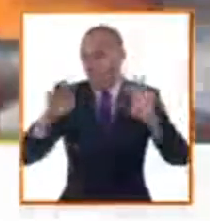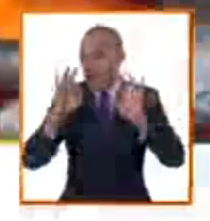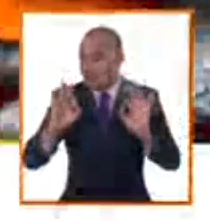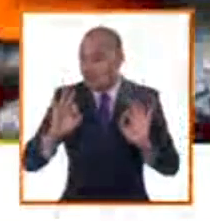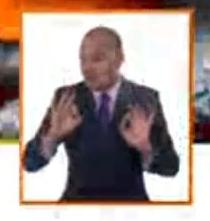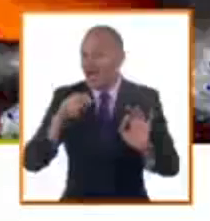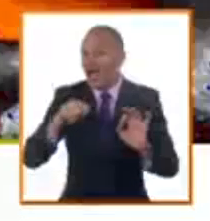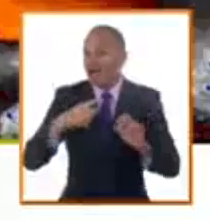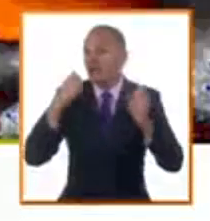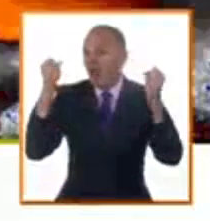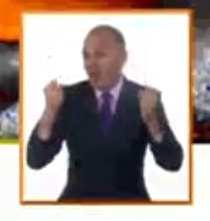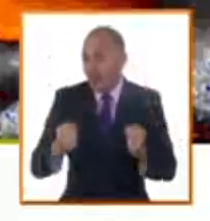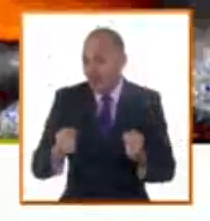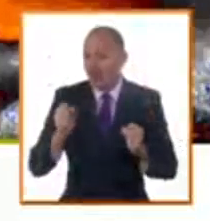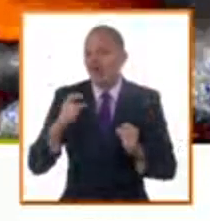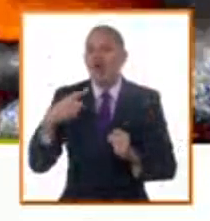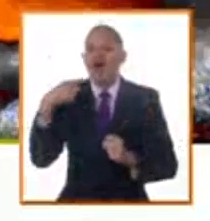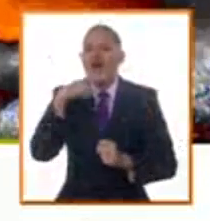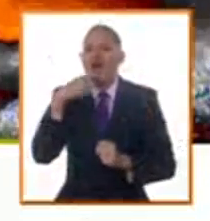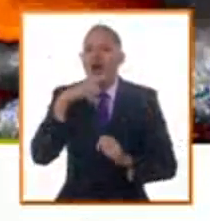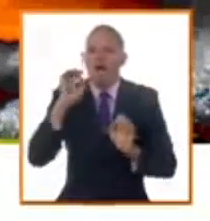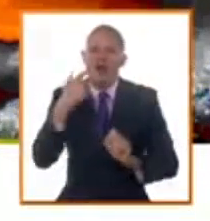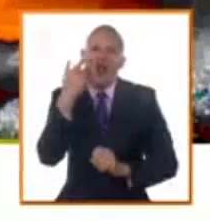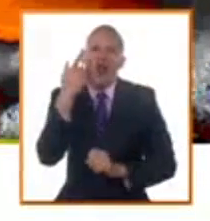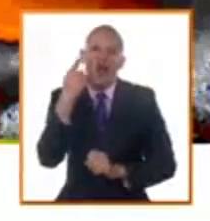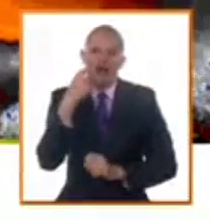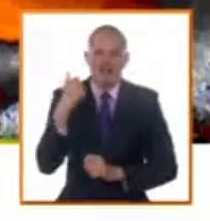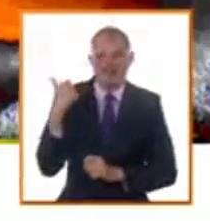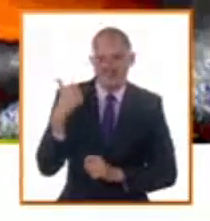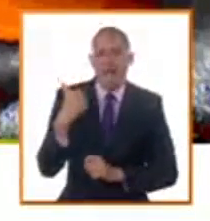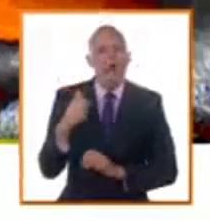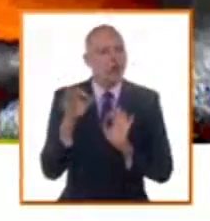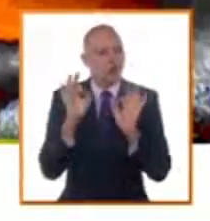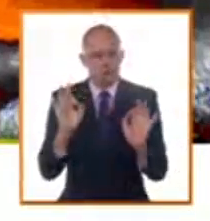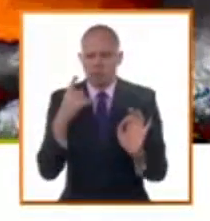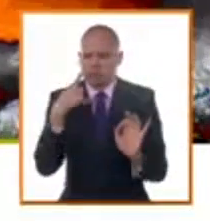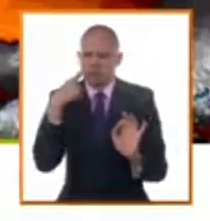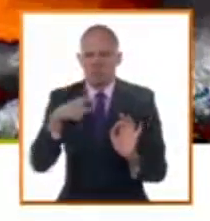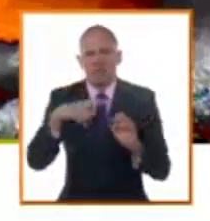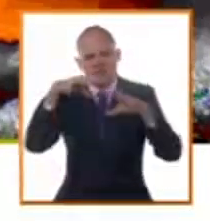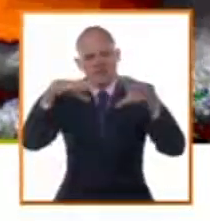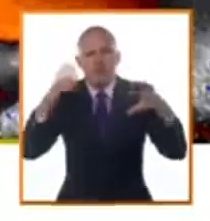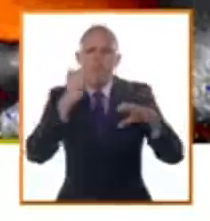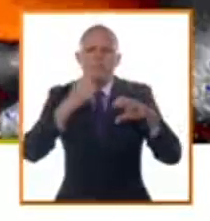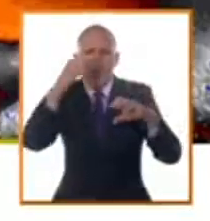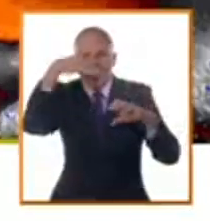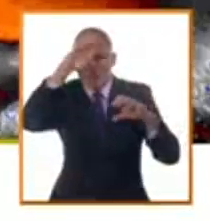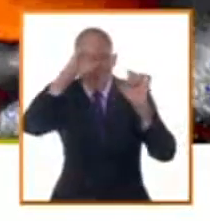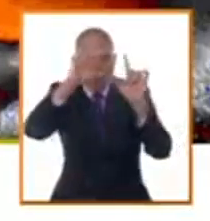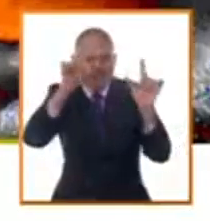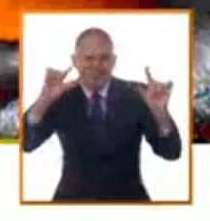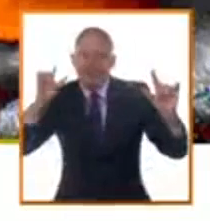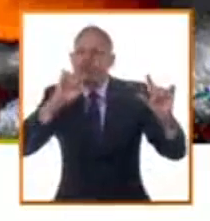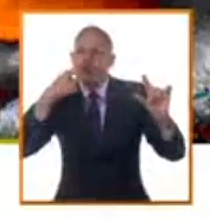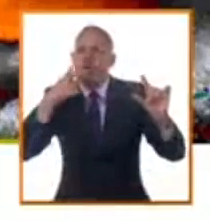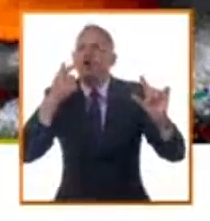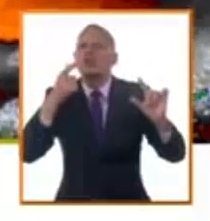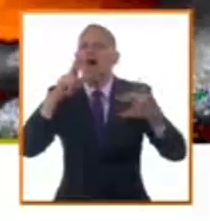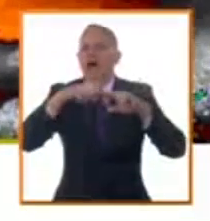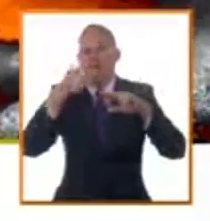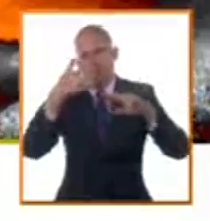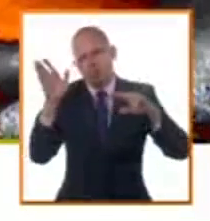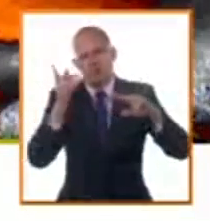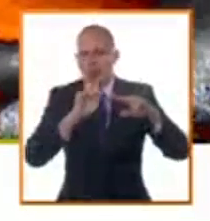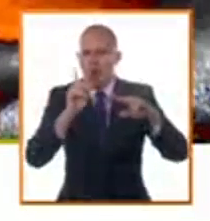fuertes e intensas sobre las regiones central y oriental del país, y posteriormente esas lluvias van a ocurrir a partir del día 7, y a partir entonces